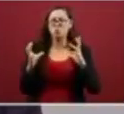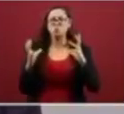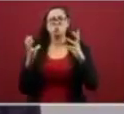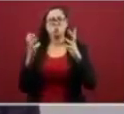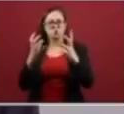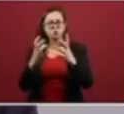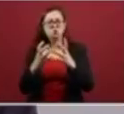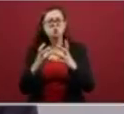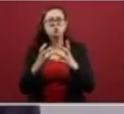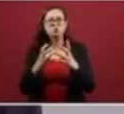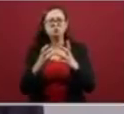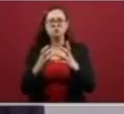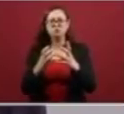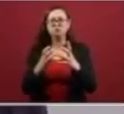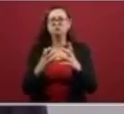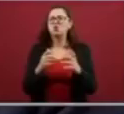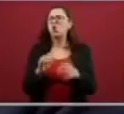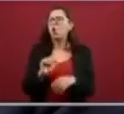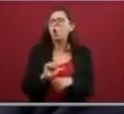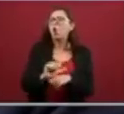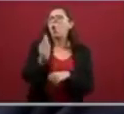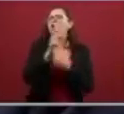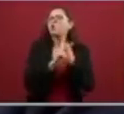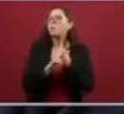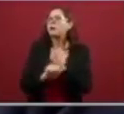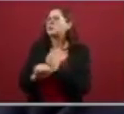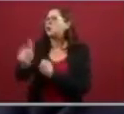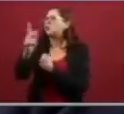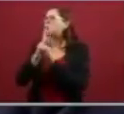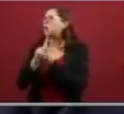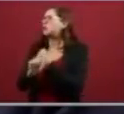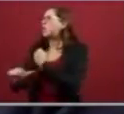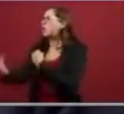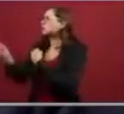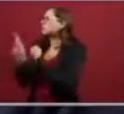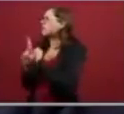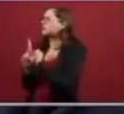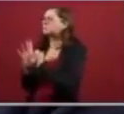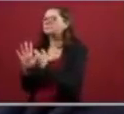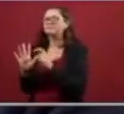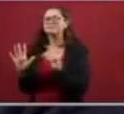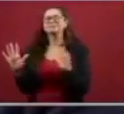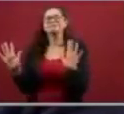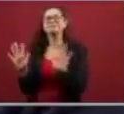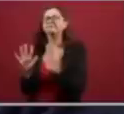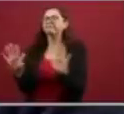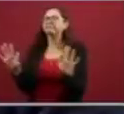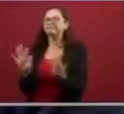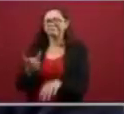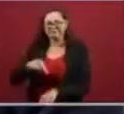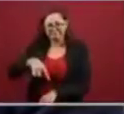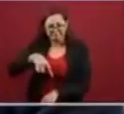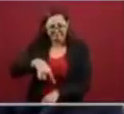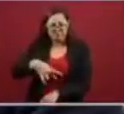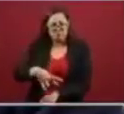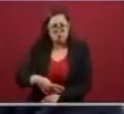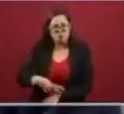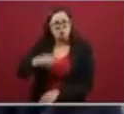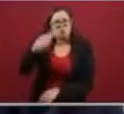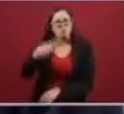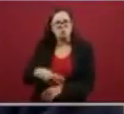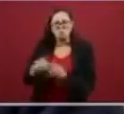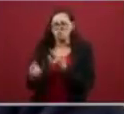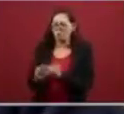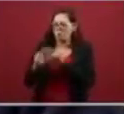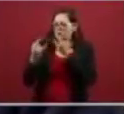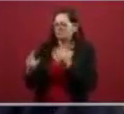ir a buscar ejemplos al extranjero. Ya nos enseñaron nuestros antepasados cómo